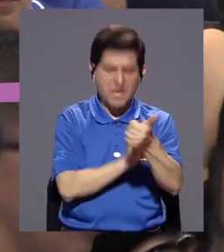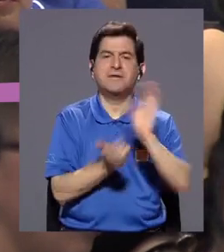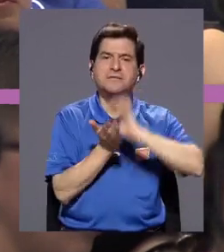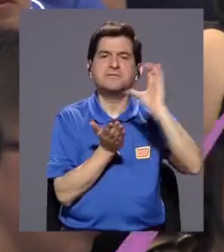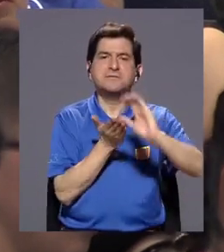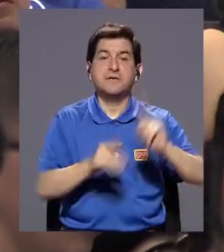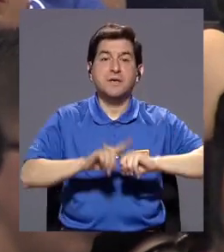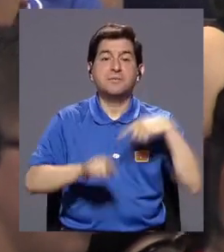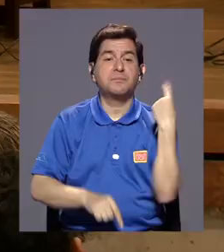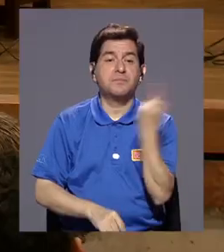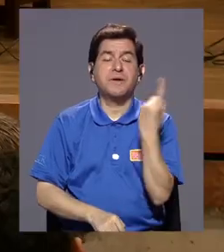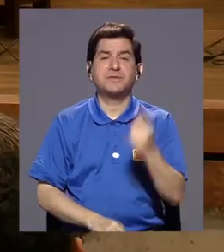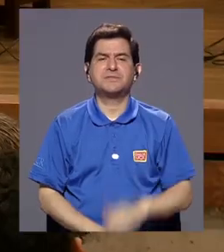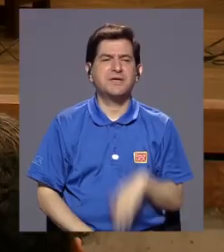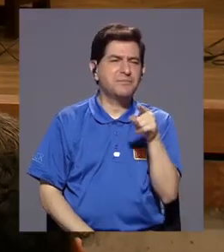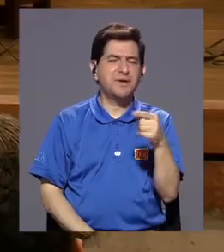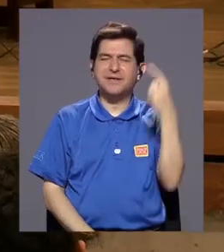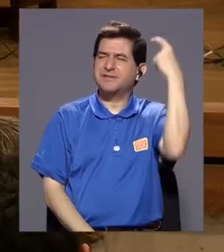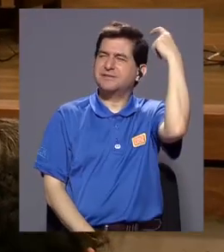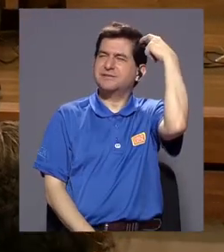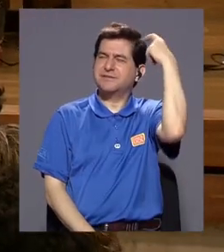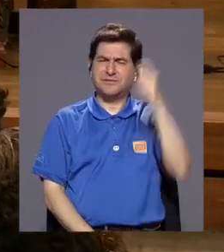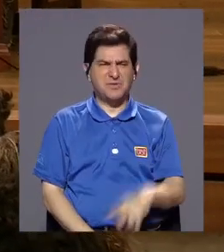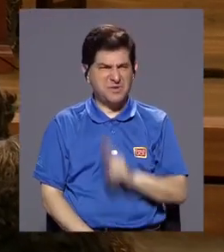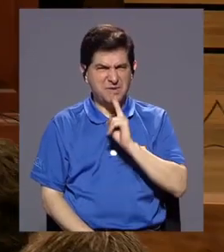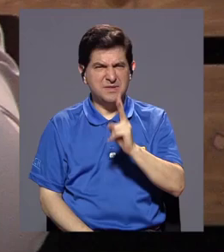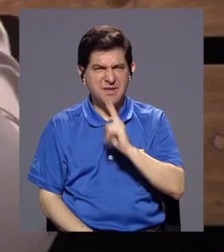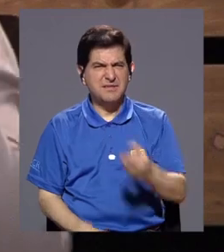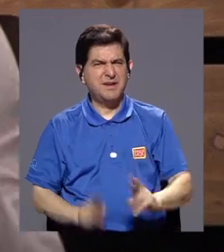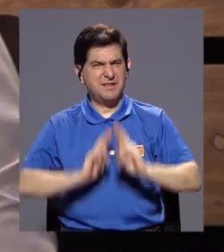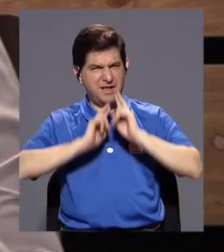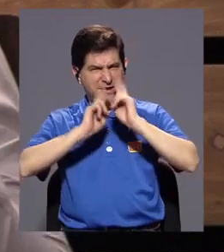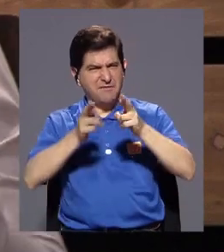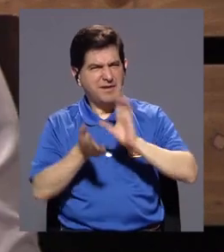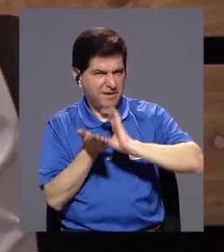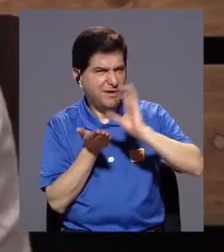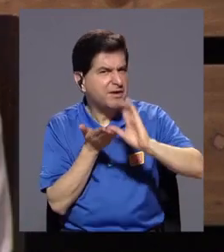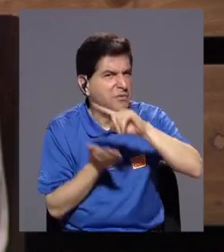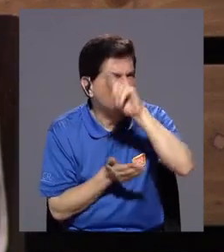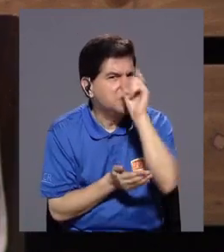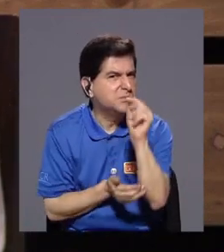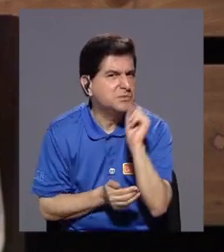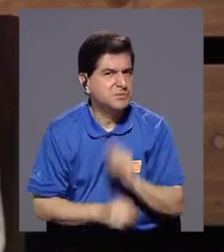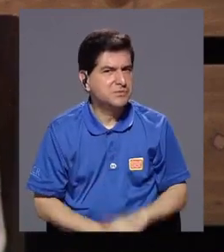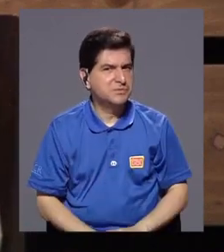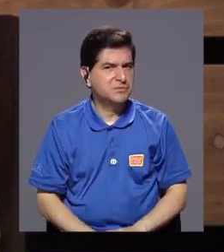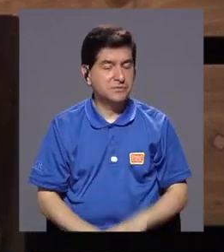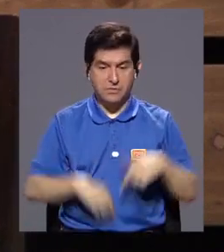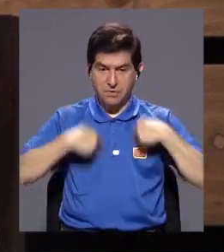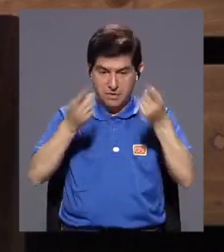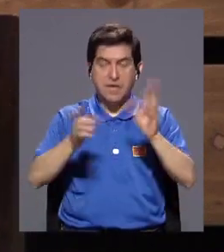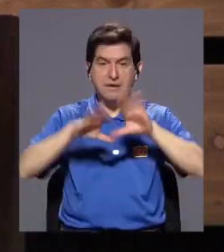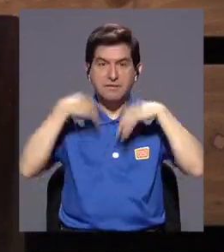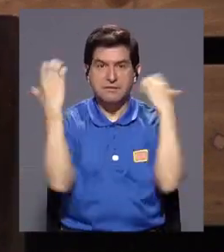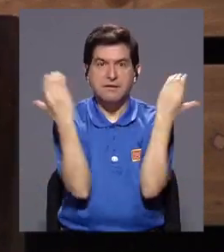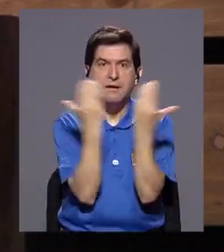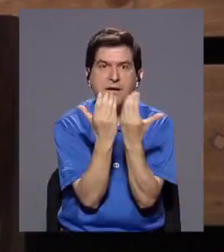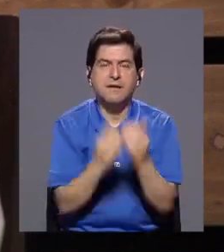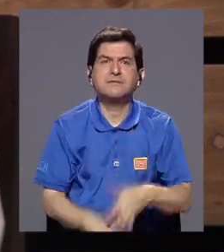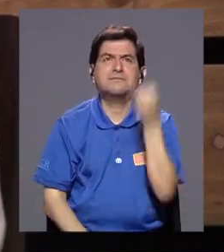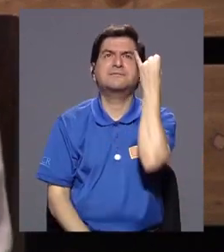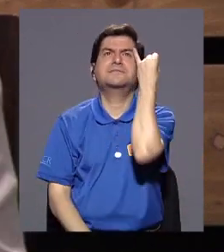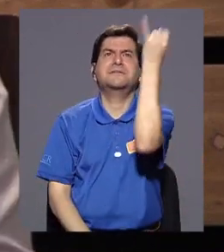llevé eso en la cabeza de, ¿será cierto que me regaló el curso? El poder ir a clases con la idea de que el